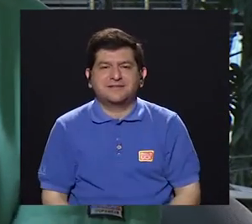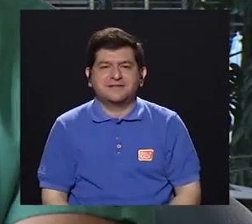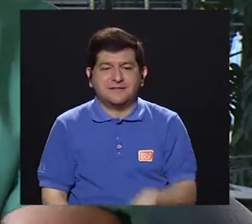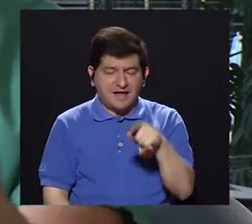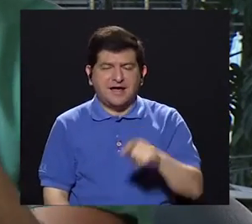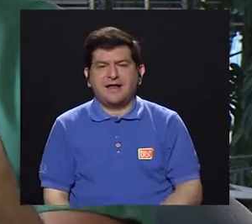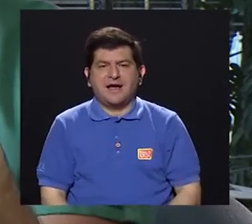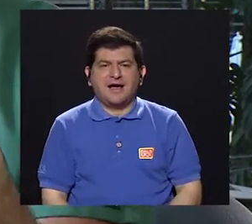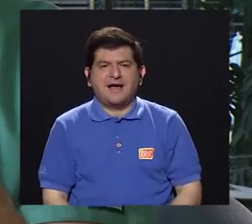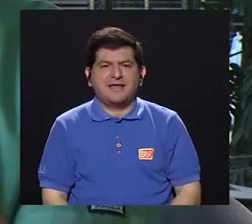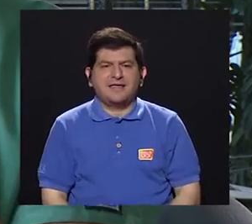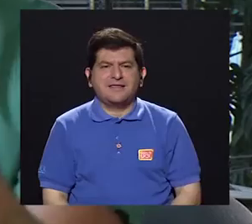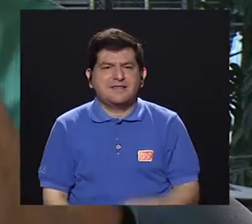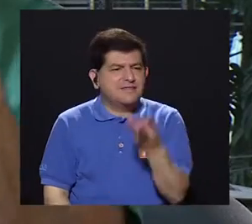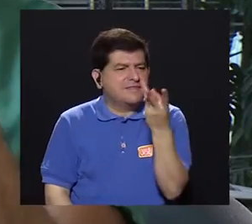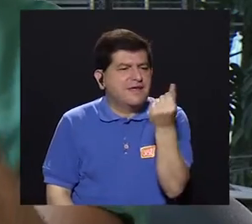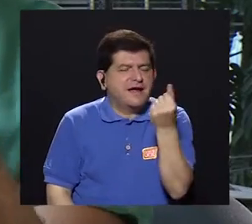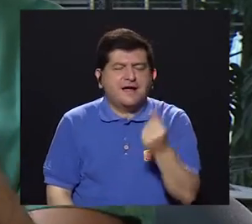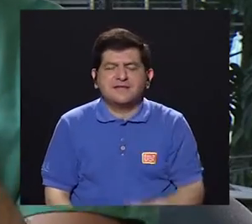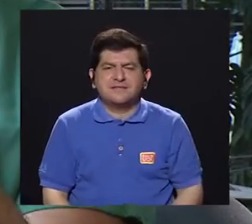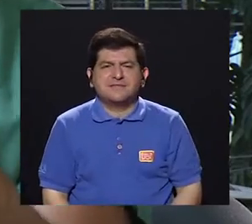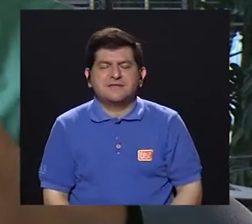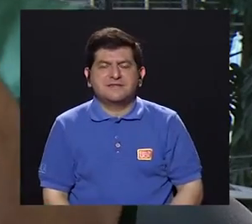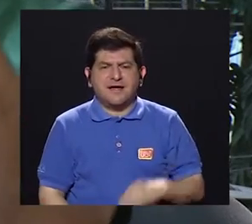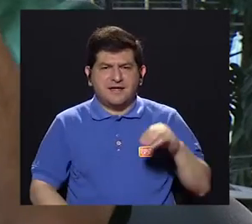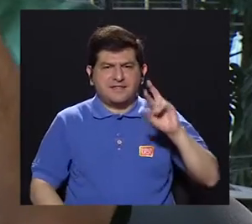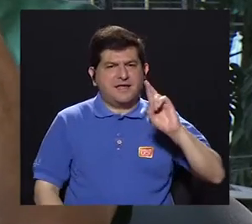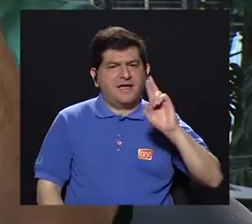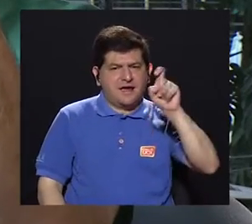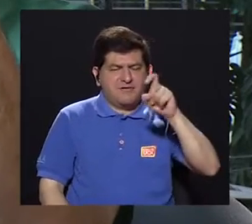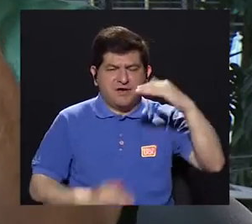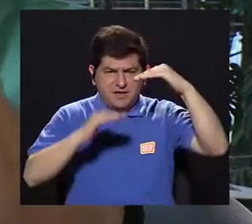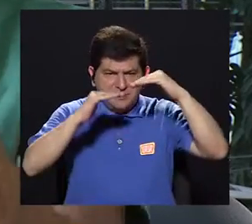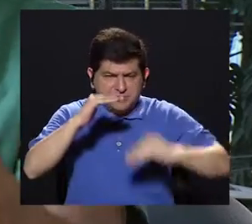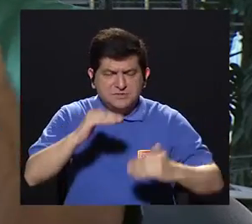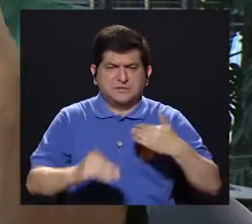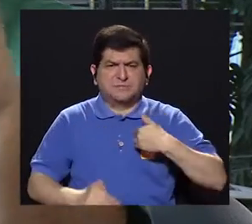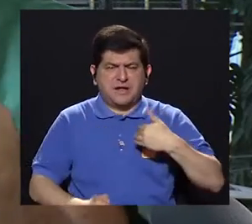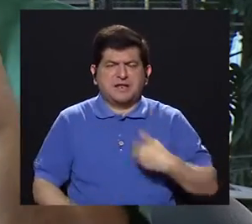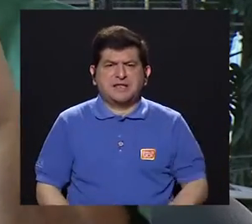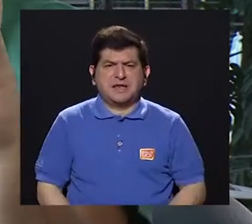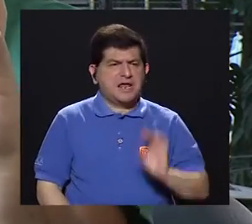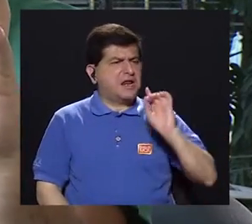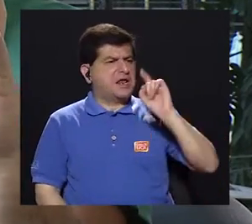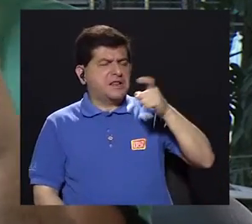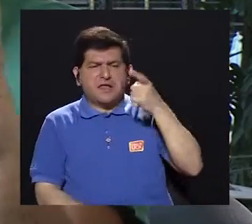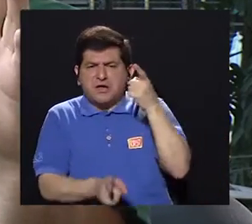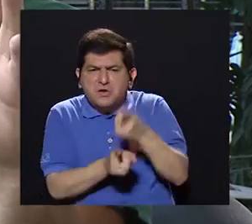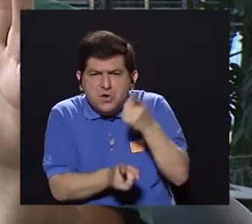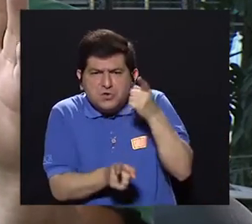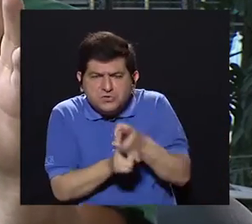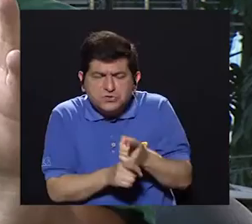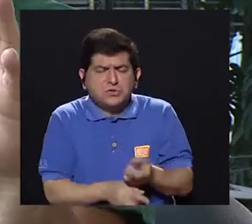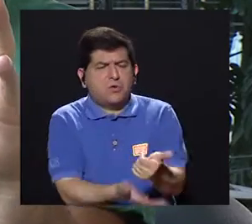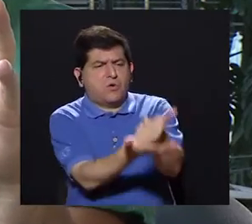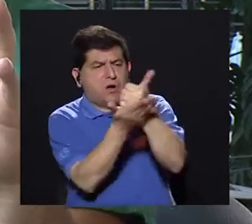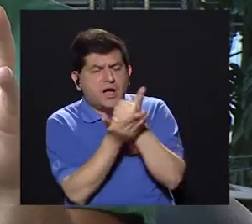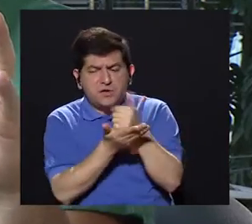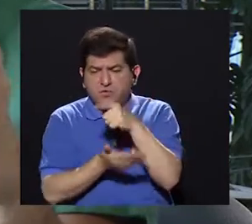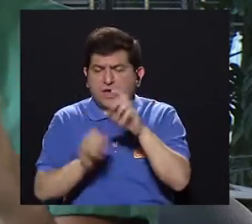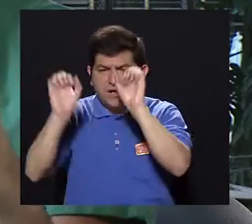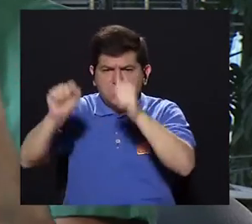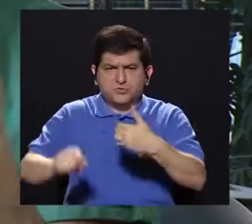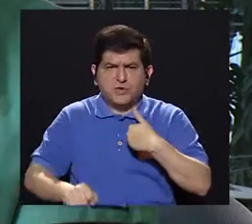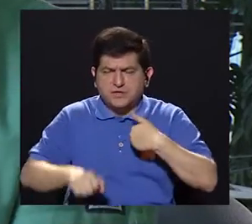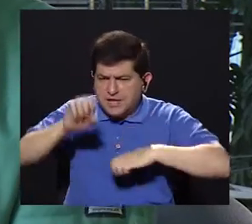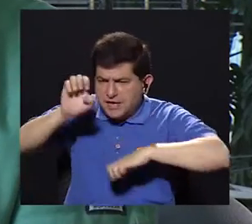de optimizar las dosis, o sea, tratar de bajar los niveles de radiación a tal modo que podamos tener una imagen diagnóstica adecuada que sirva para que